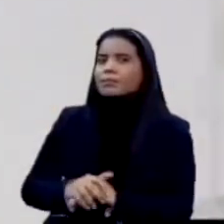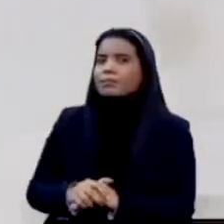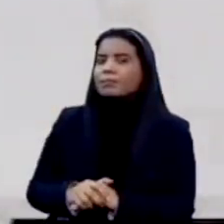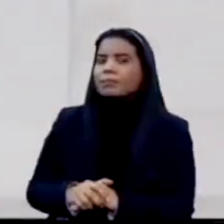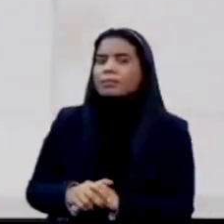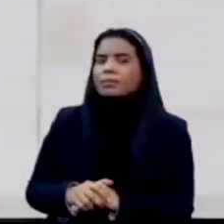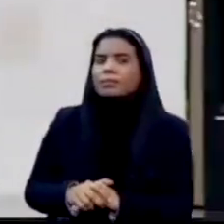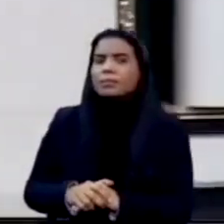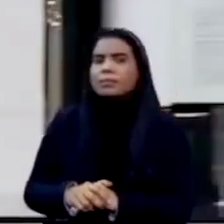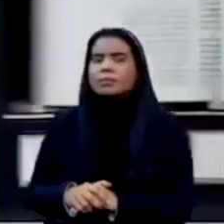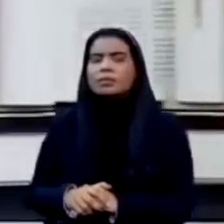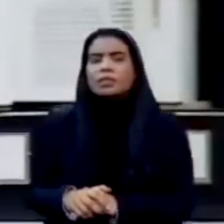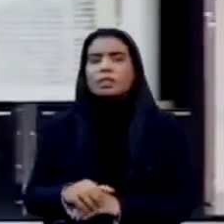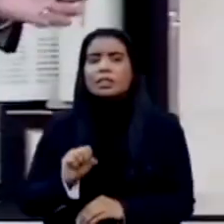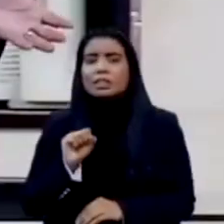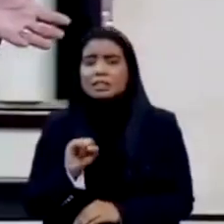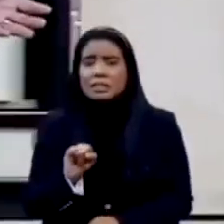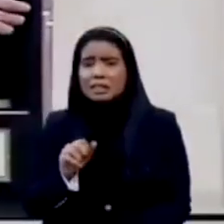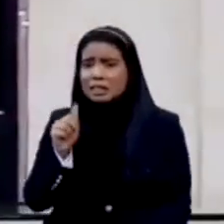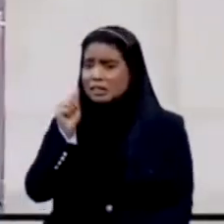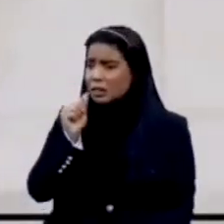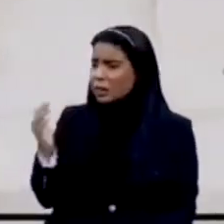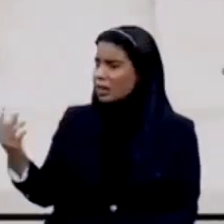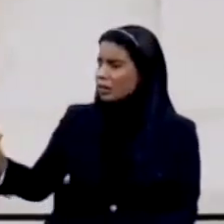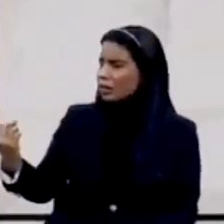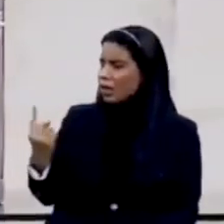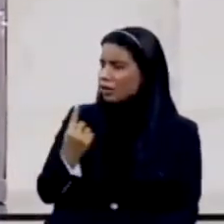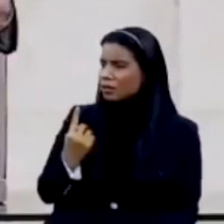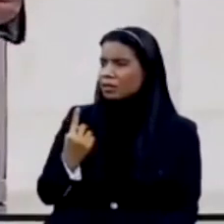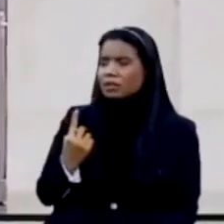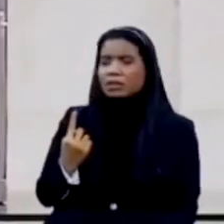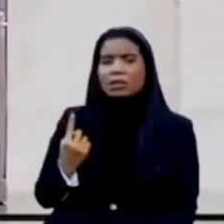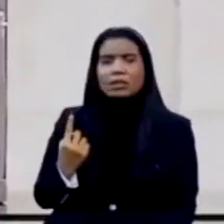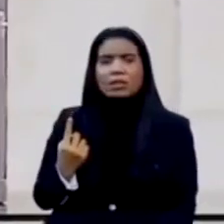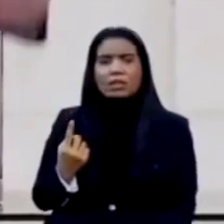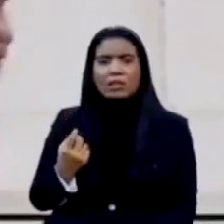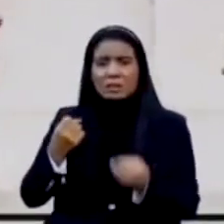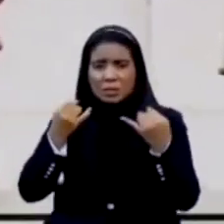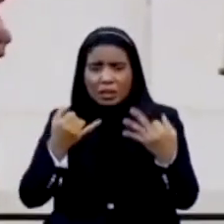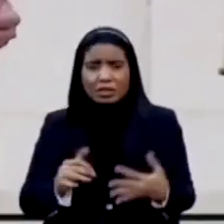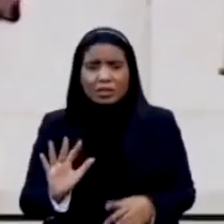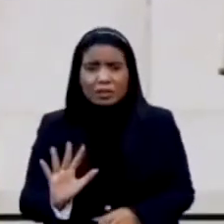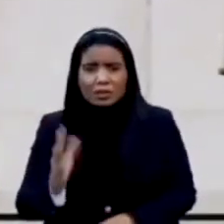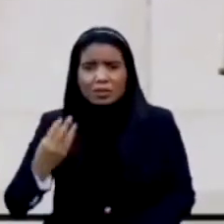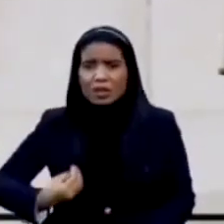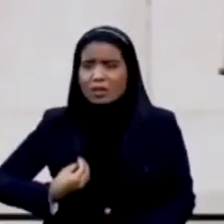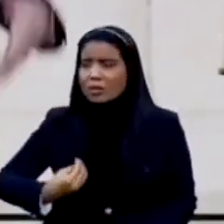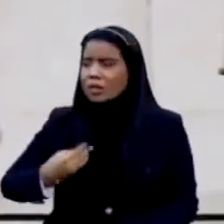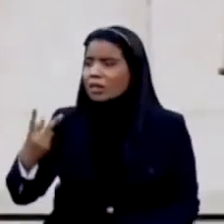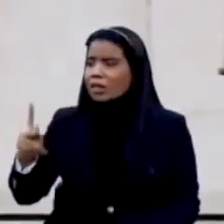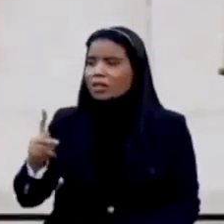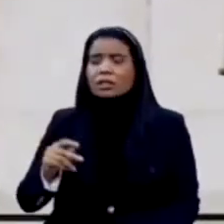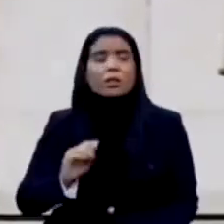si ella viniese y me contase lo que ella estaba viviendo lo que ella estaba pasando y me dijera